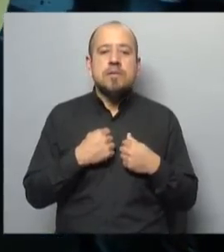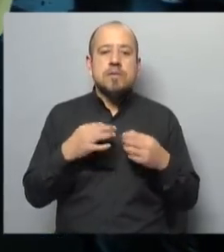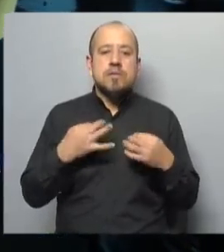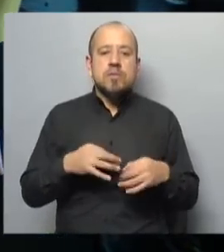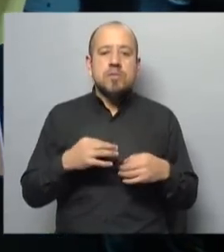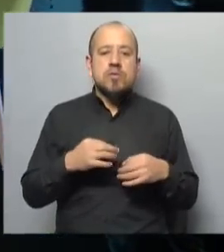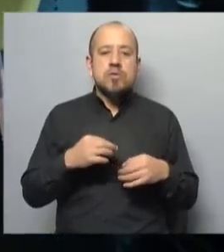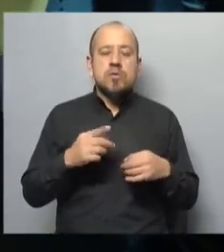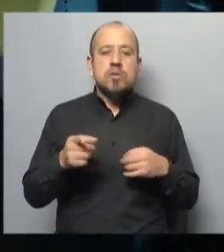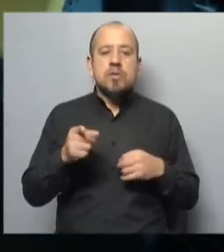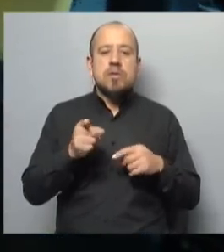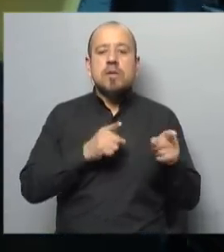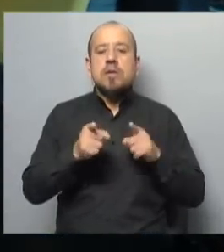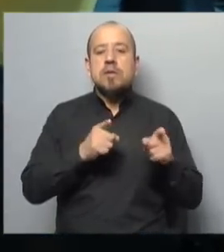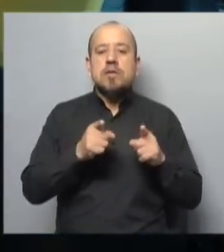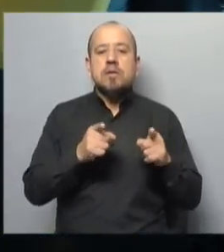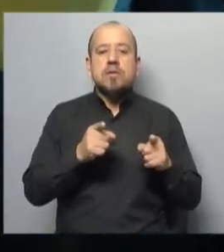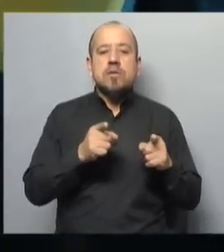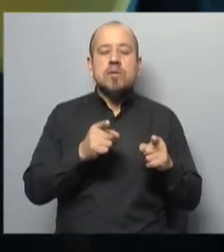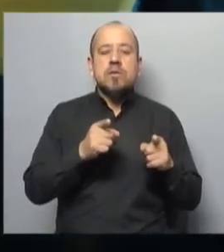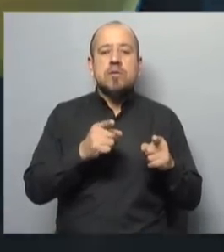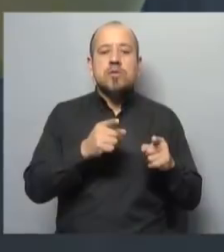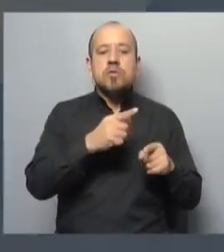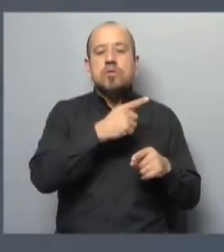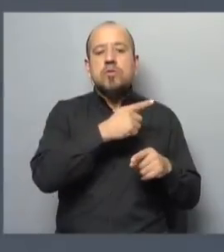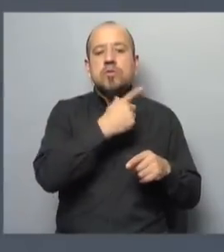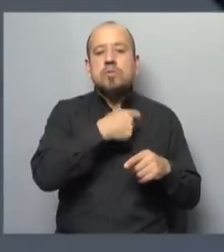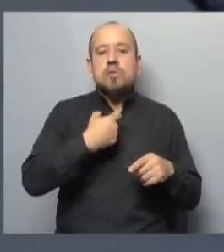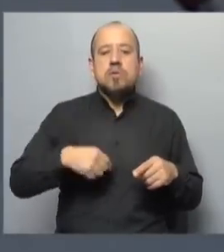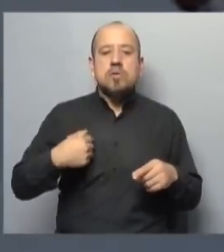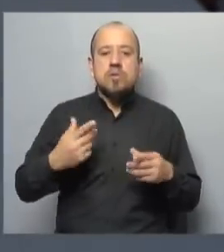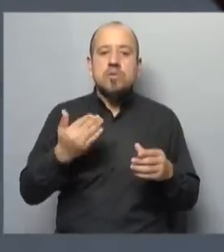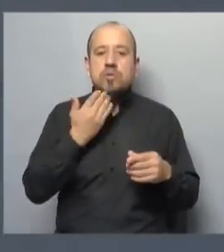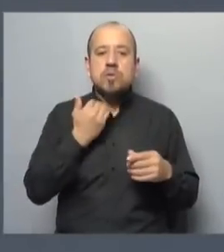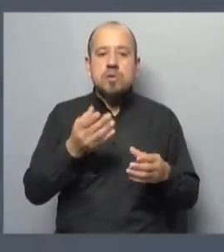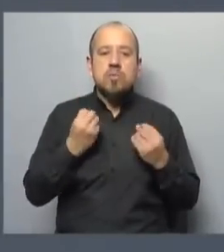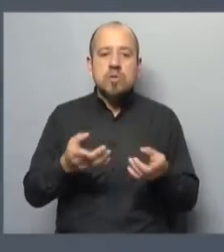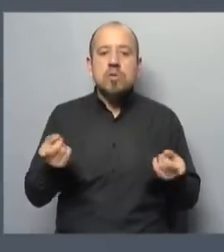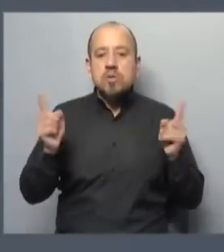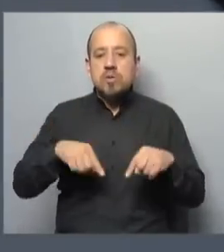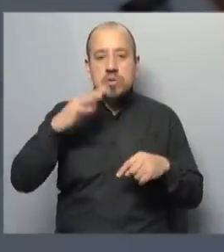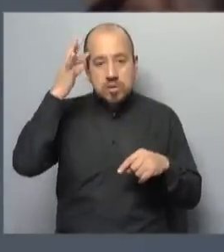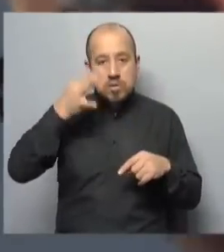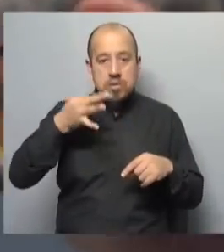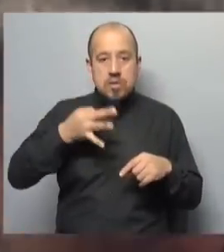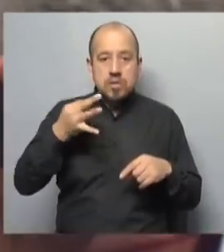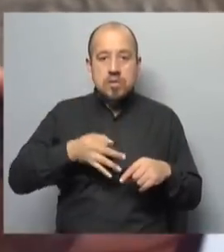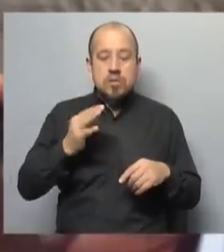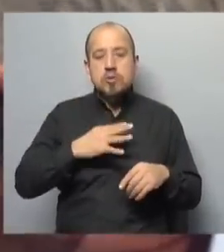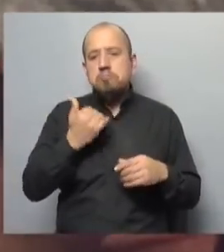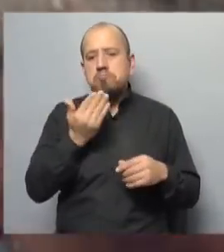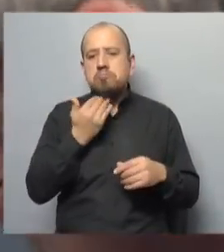entrenador de peñarol y vivo en la rambla y veía que bajaba a mucha gente y no sea porque era realmente estaba bastante por fuera de todo